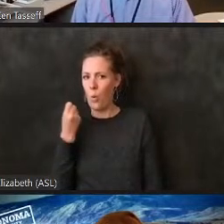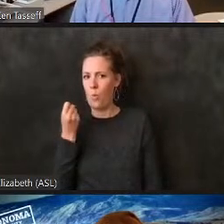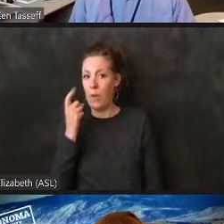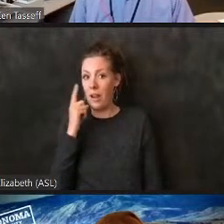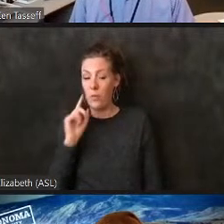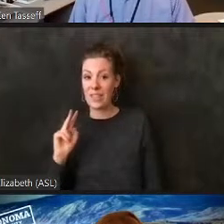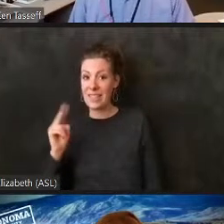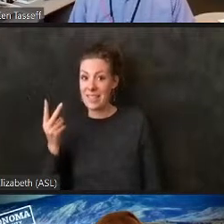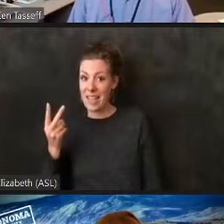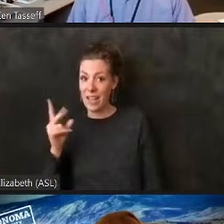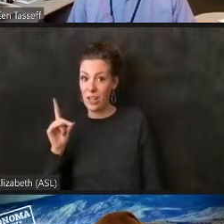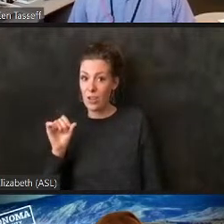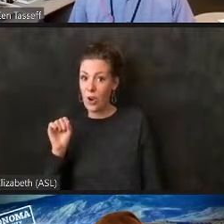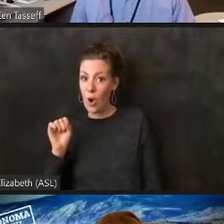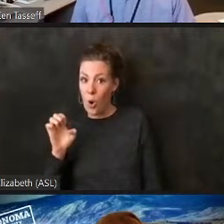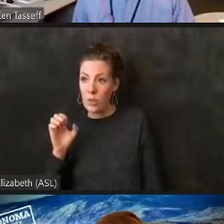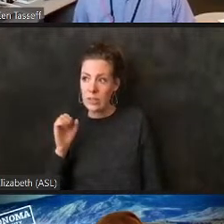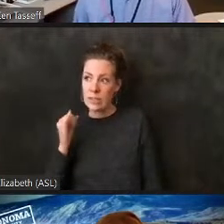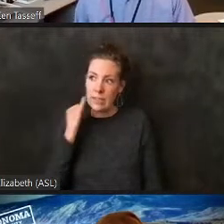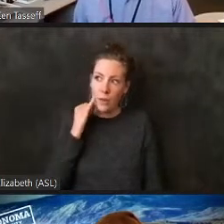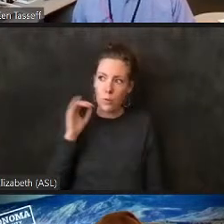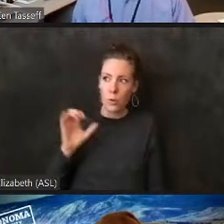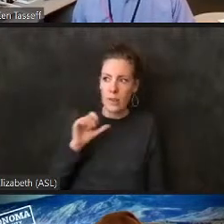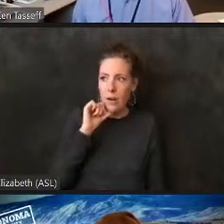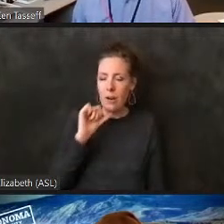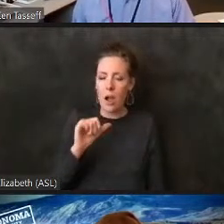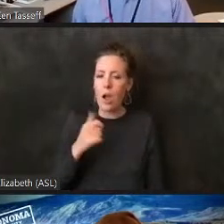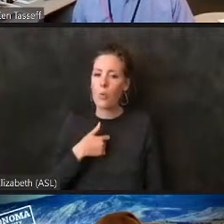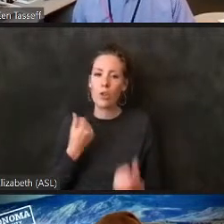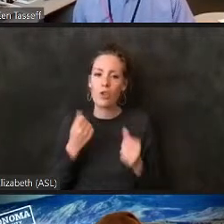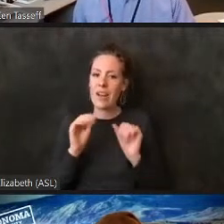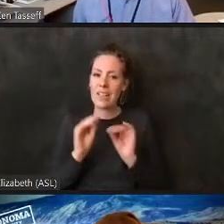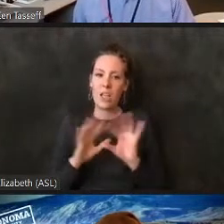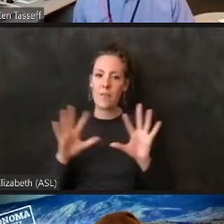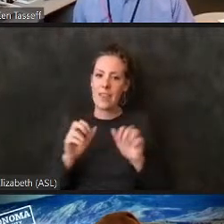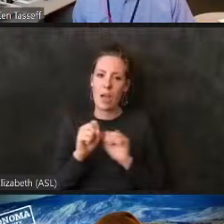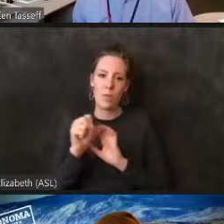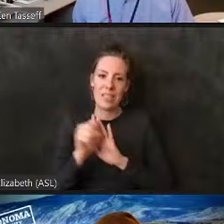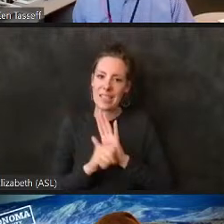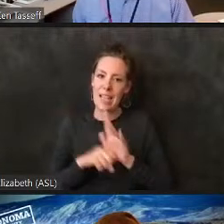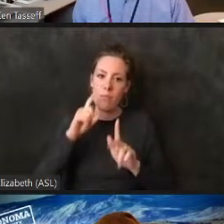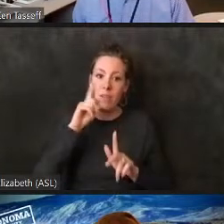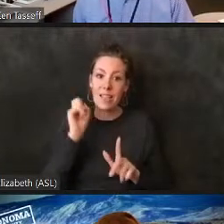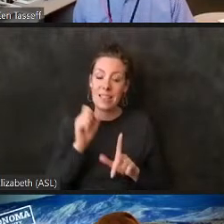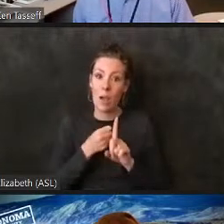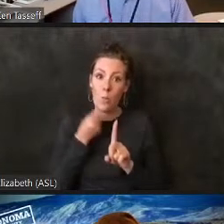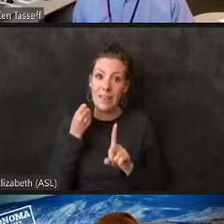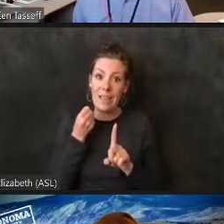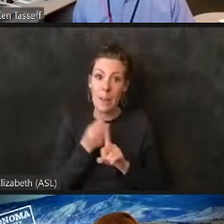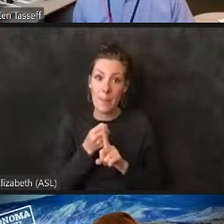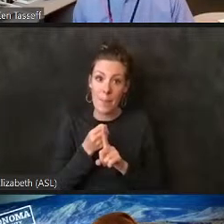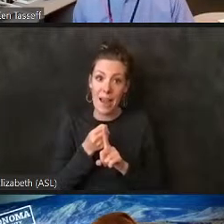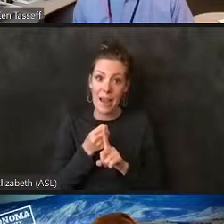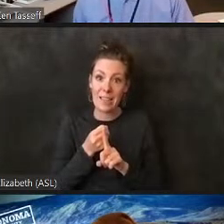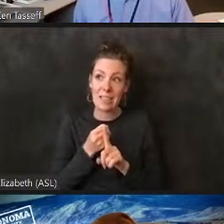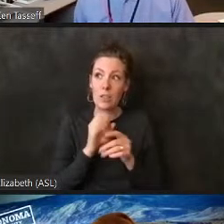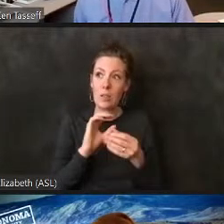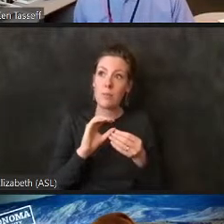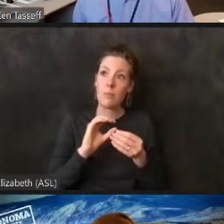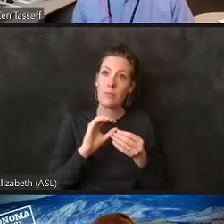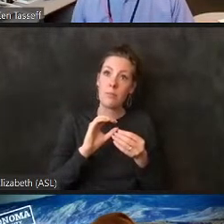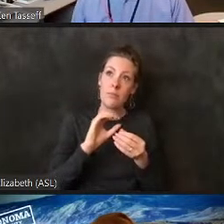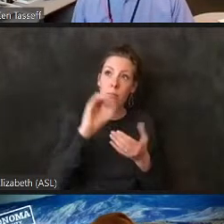misinformación de cuántas dosis tenemos que tener para, o si tenemos la suficiente dosis,